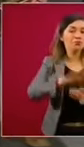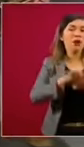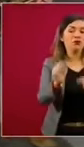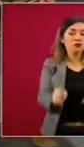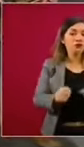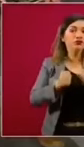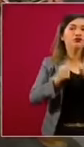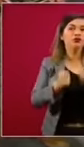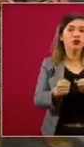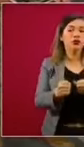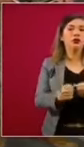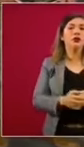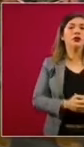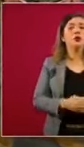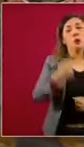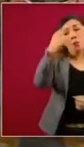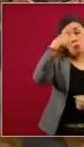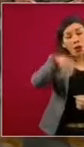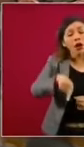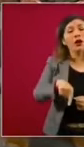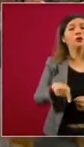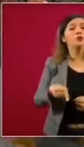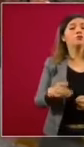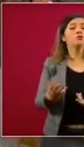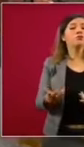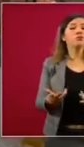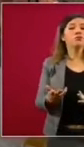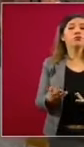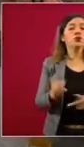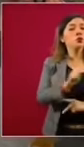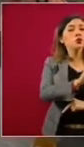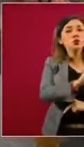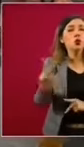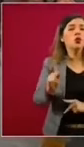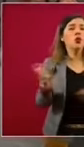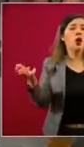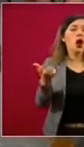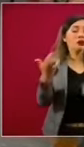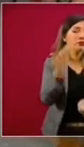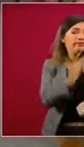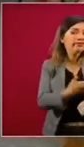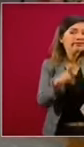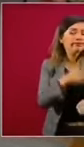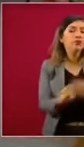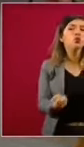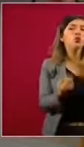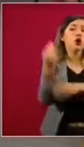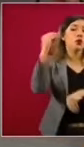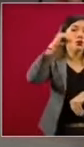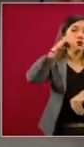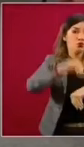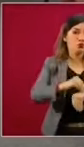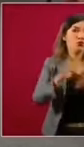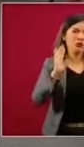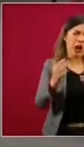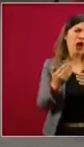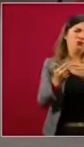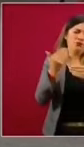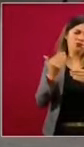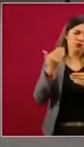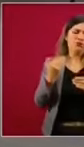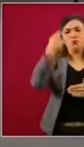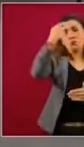a toda la estrategia que se viene aplicando